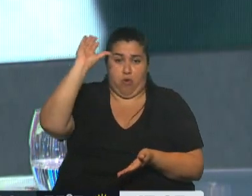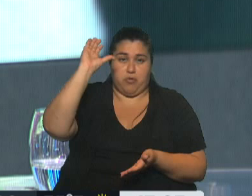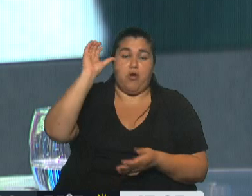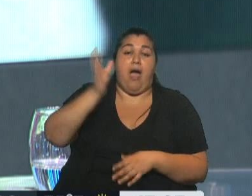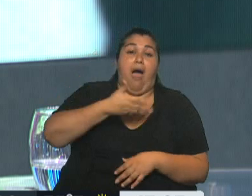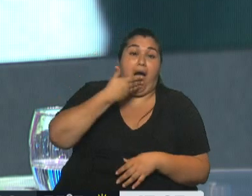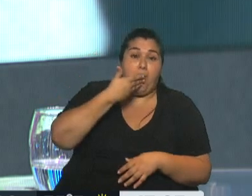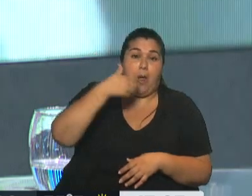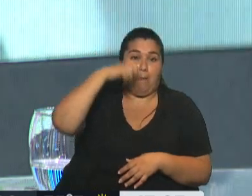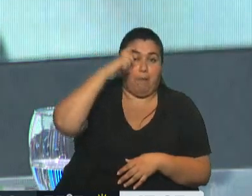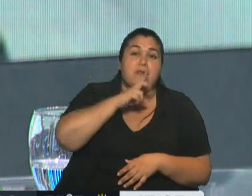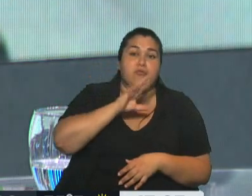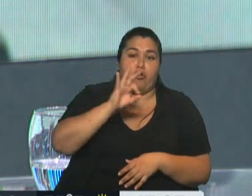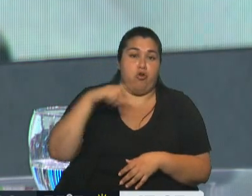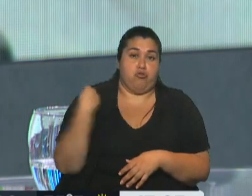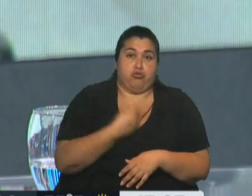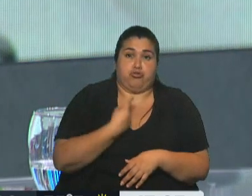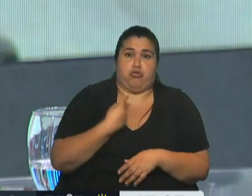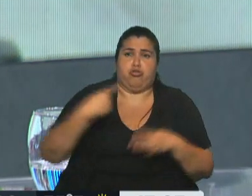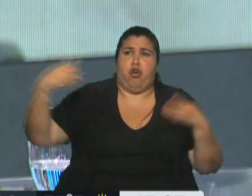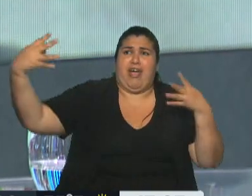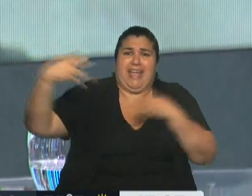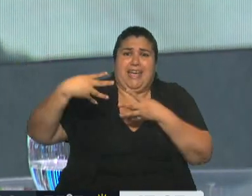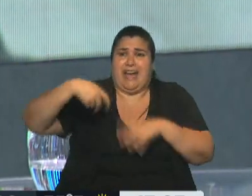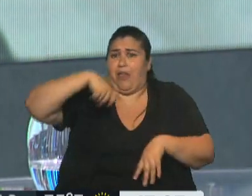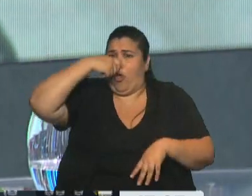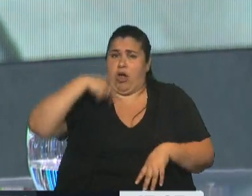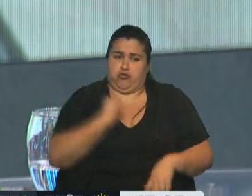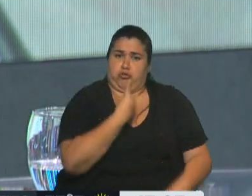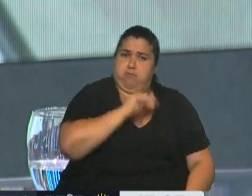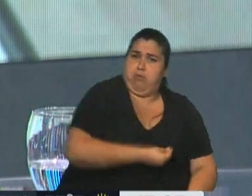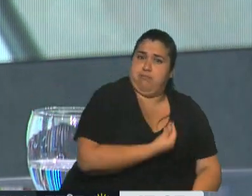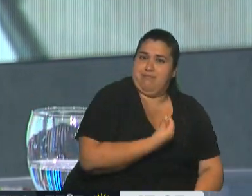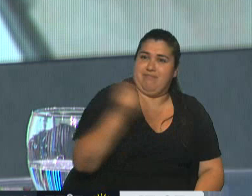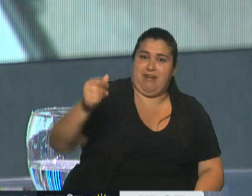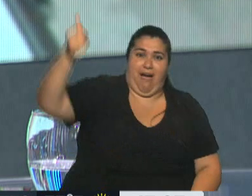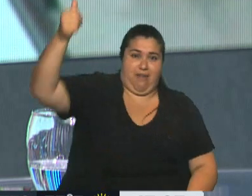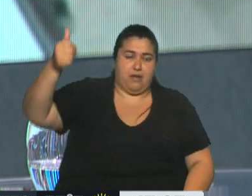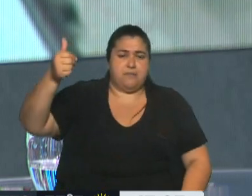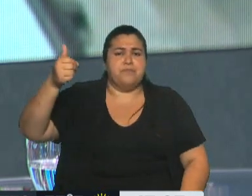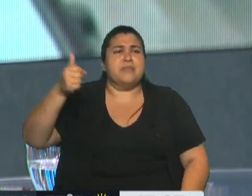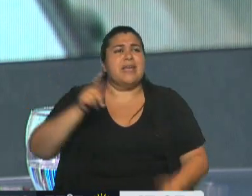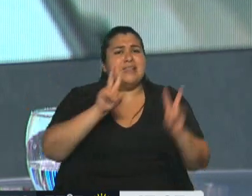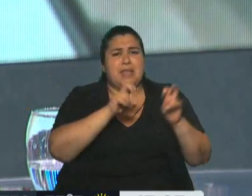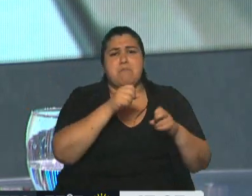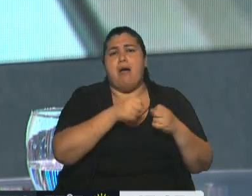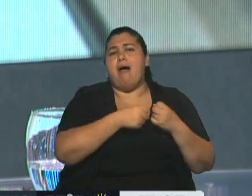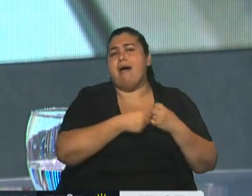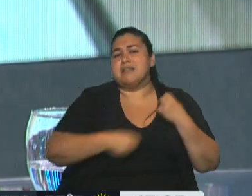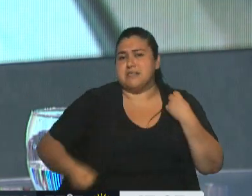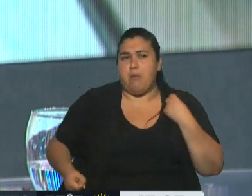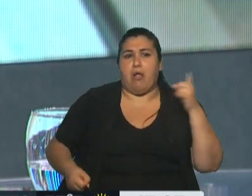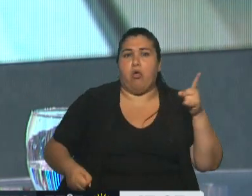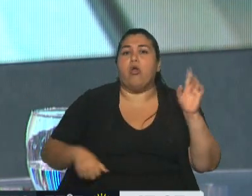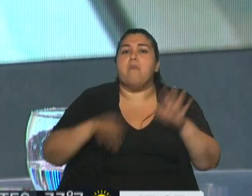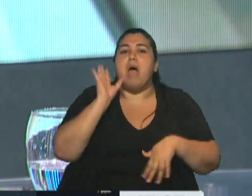dice, fracasamos con la guerra contra las drogas. Y en ese sentido marcabas las diferencias con El Salvador, que es más una cuestión de pandillas y no tan